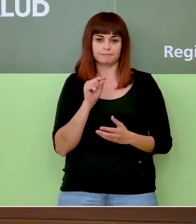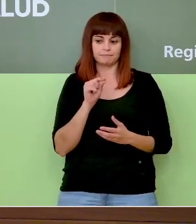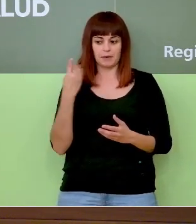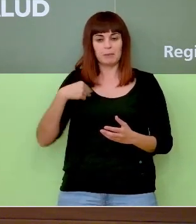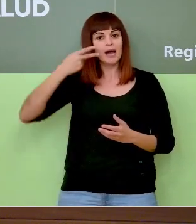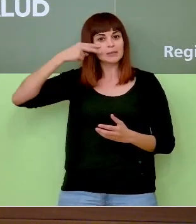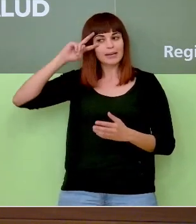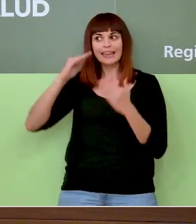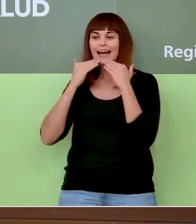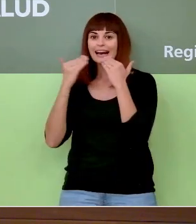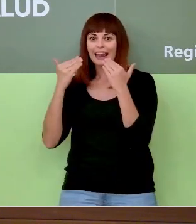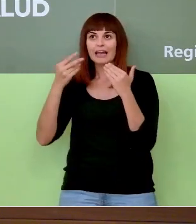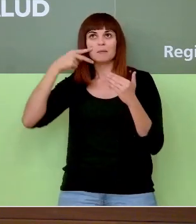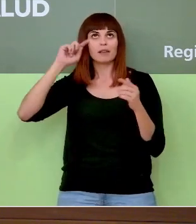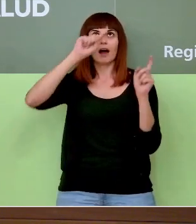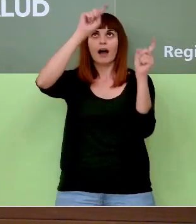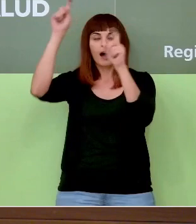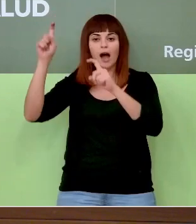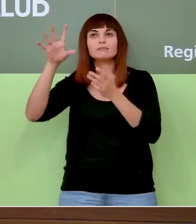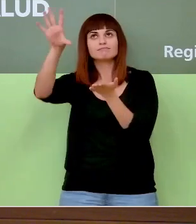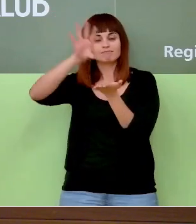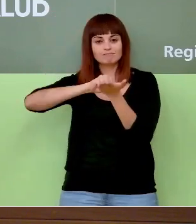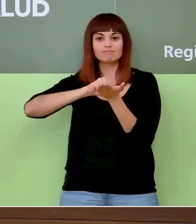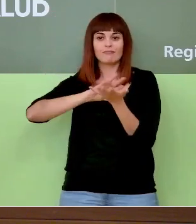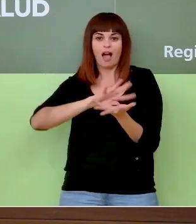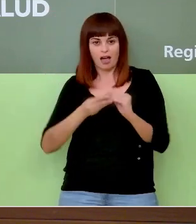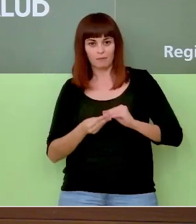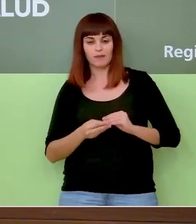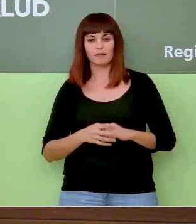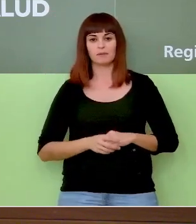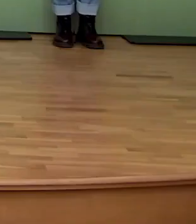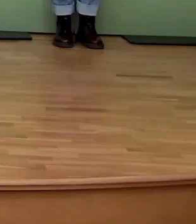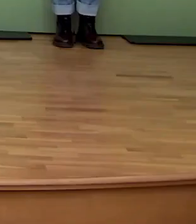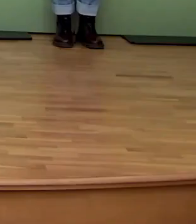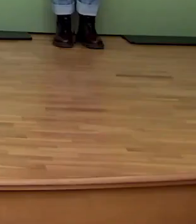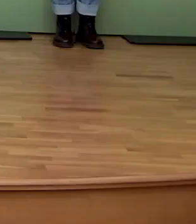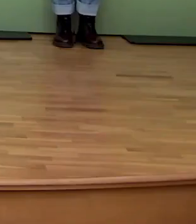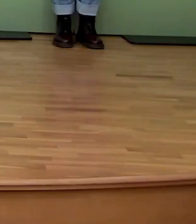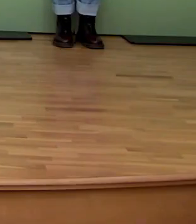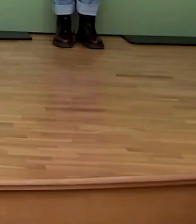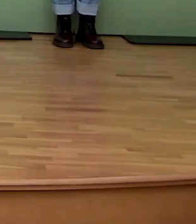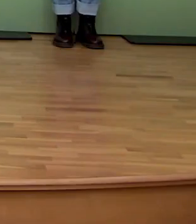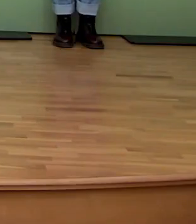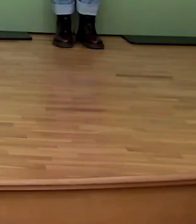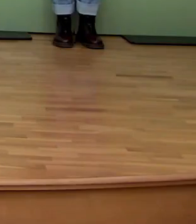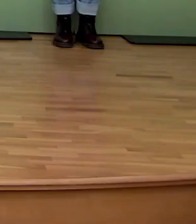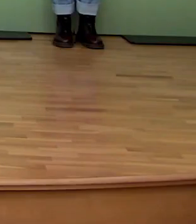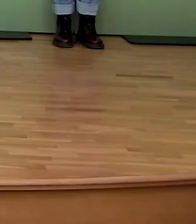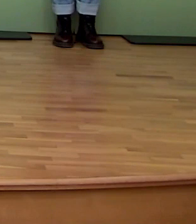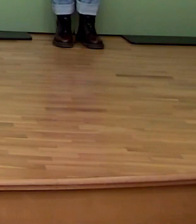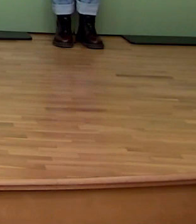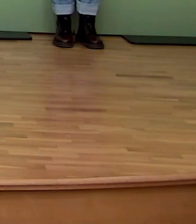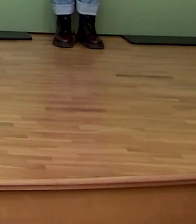experiencia que han tenido otros compañeros de otras comunidades autónomas y las que hemos tenido nosotros. La cercanía del próximo puente que aquí hay en la capital